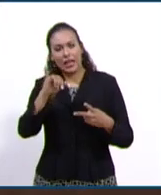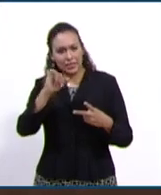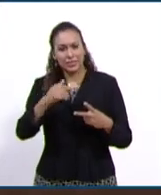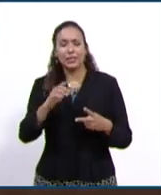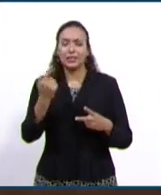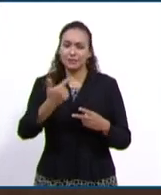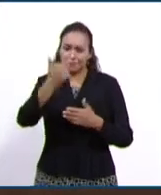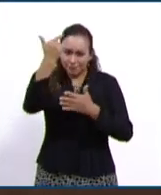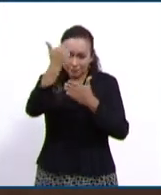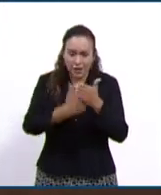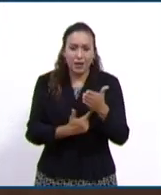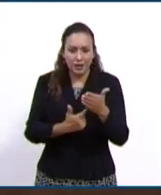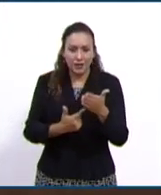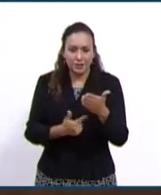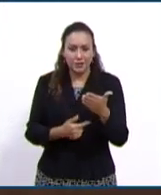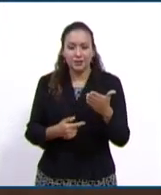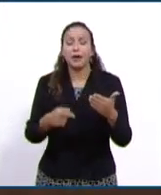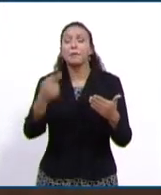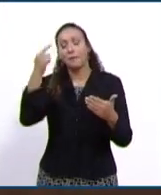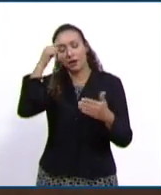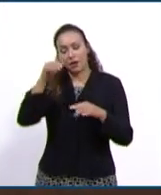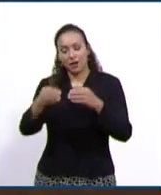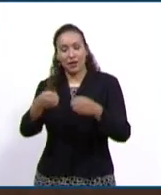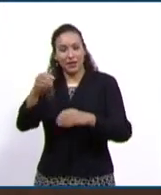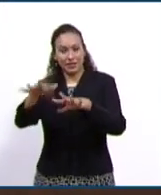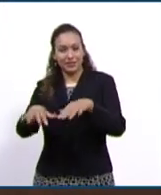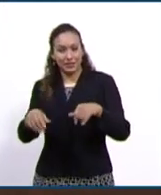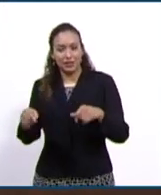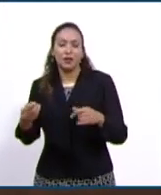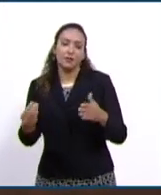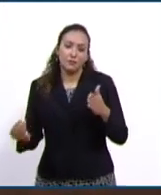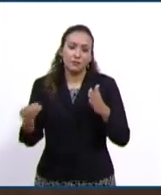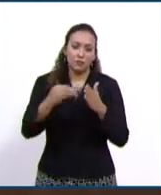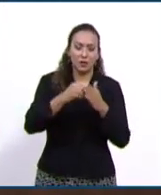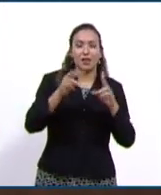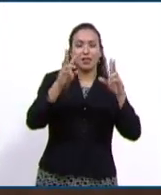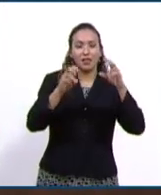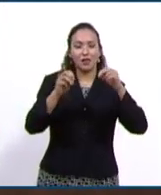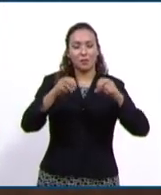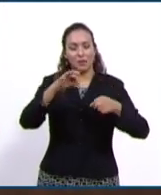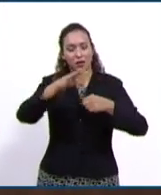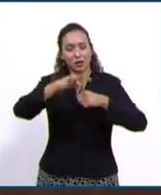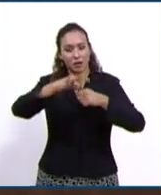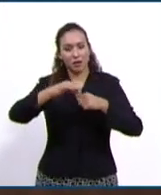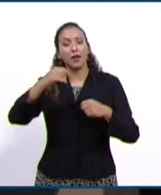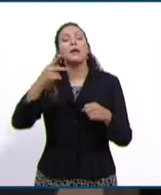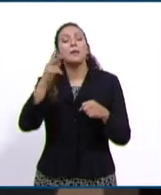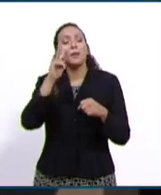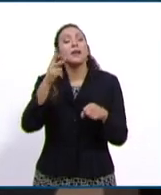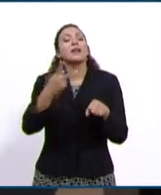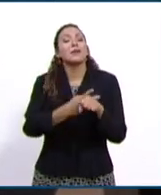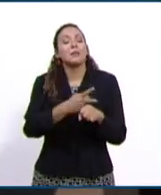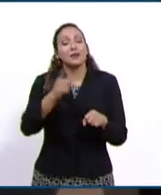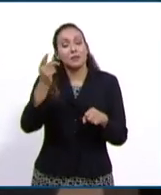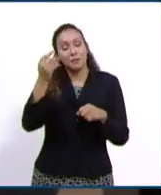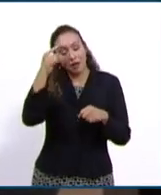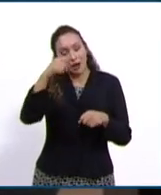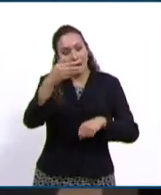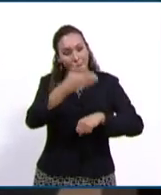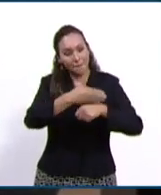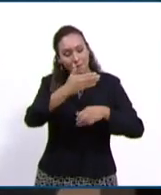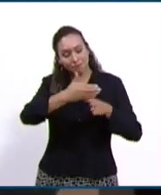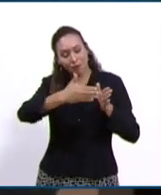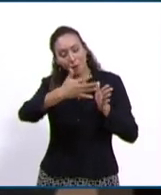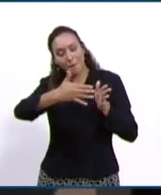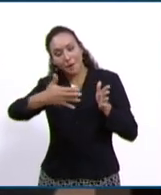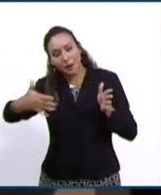de sentencias emitidas por las salas del Tribunal Electoral relacionadas con todos los procesos electorales en curso y no solo